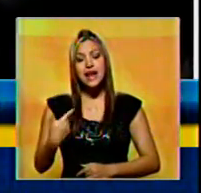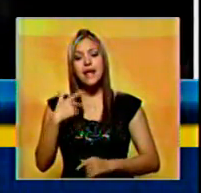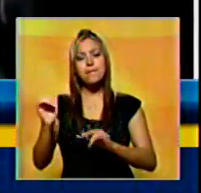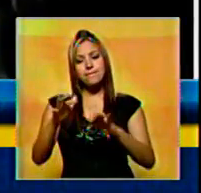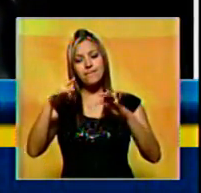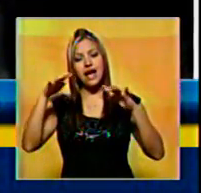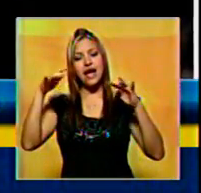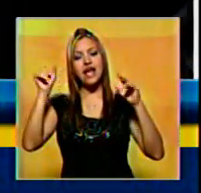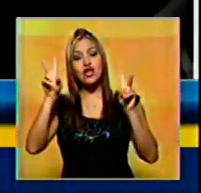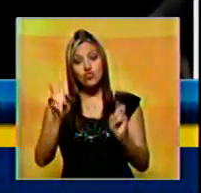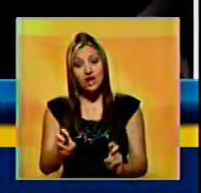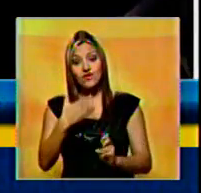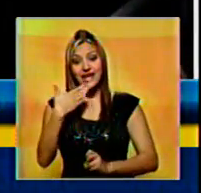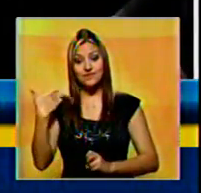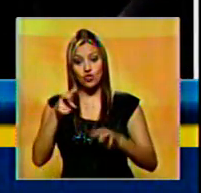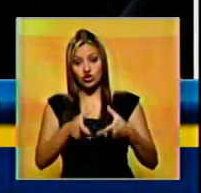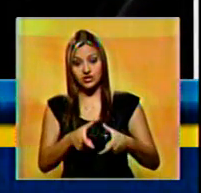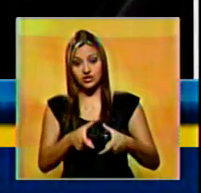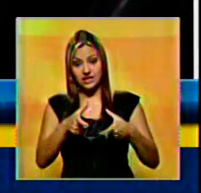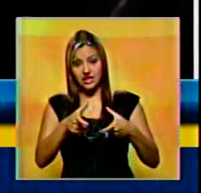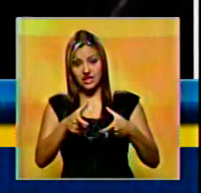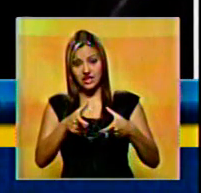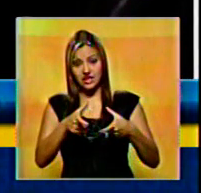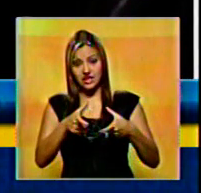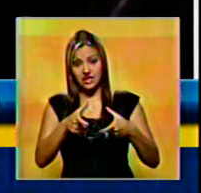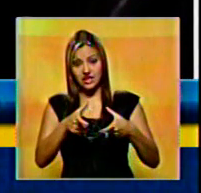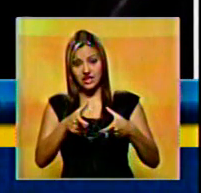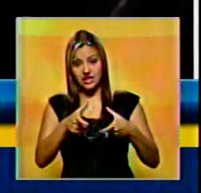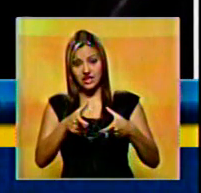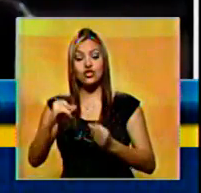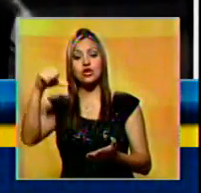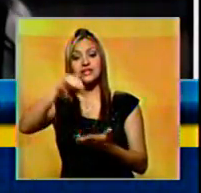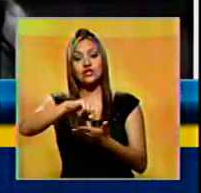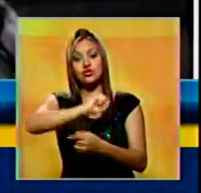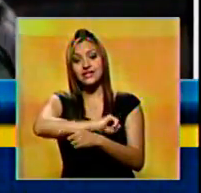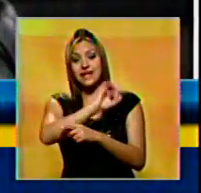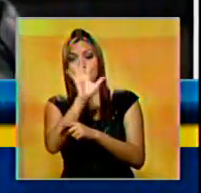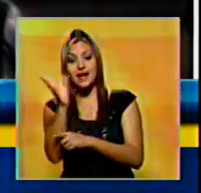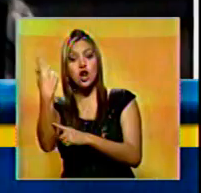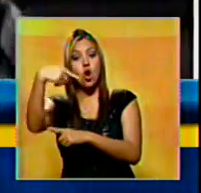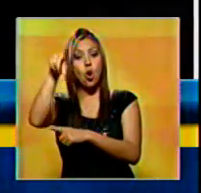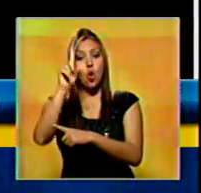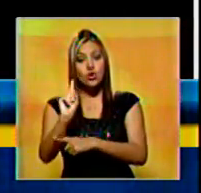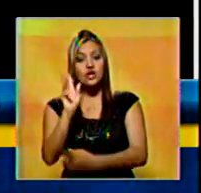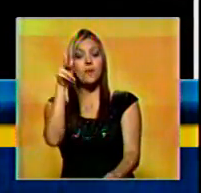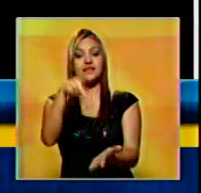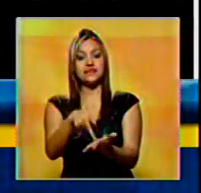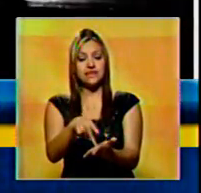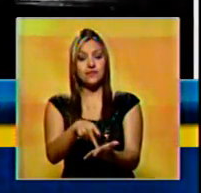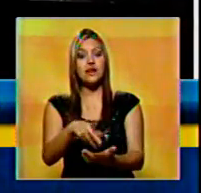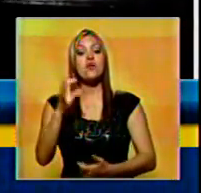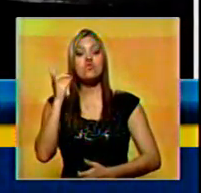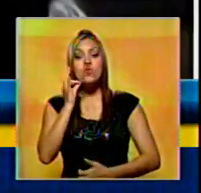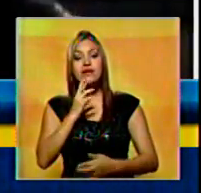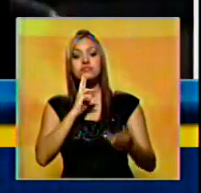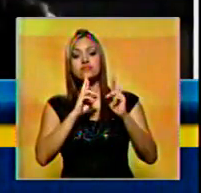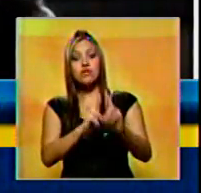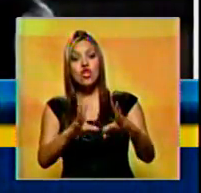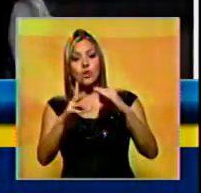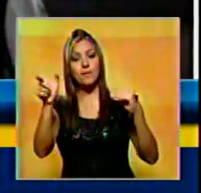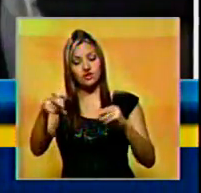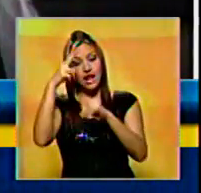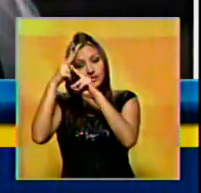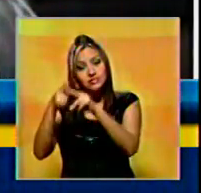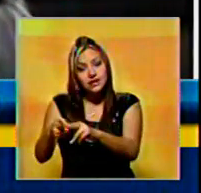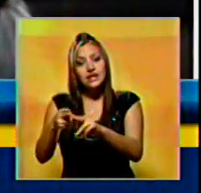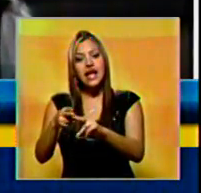sonido renovado de su más reciente disco. A la final, en una única presentación, Julieta deleitará a todos sus fanáticos